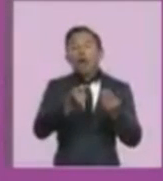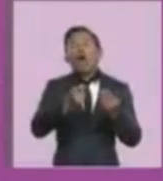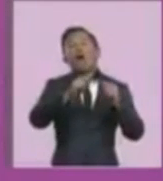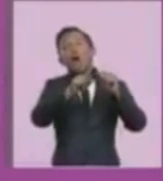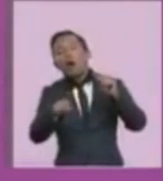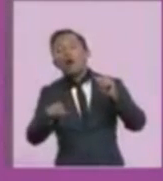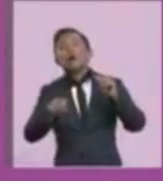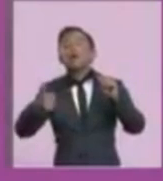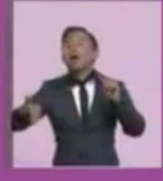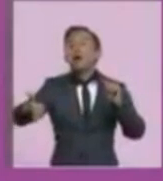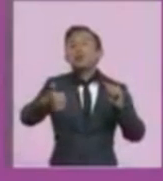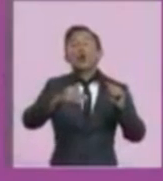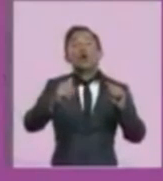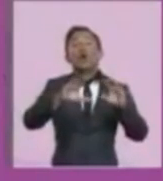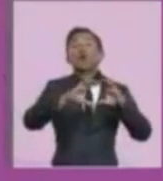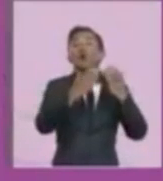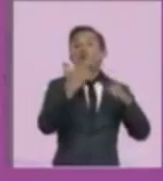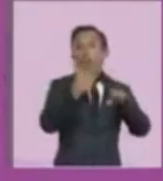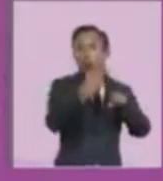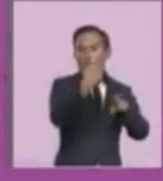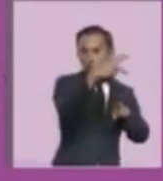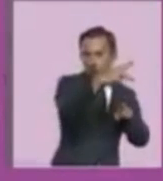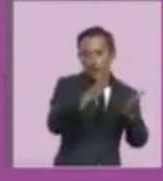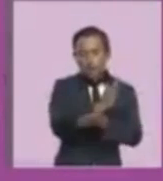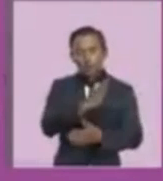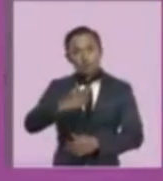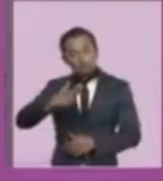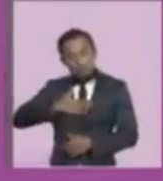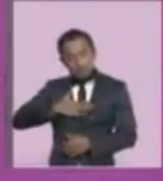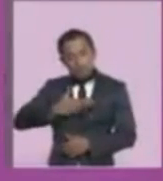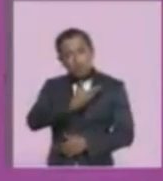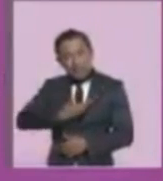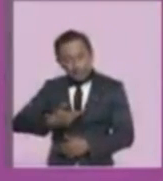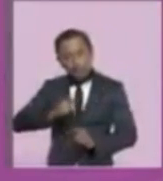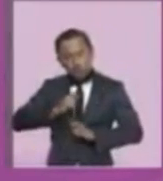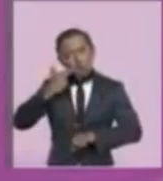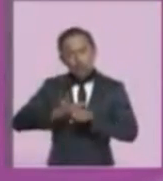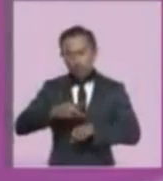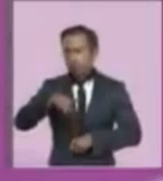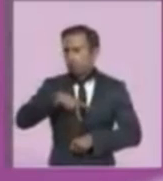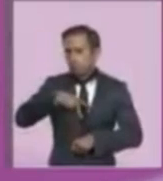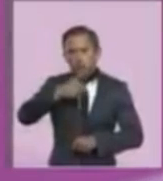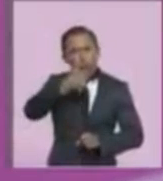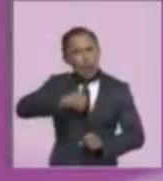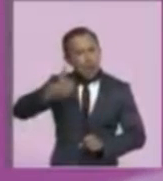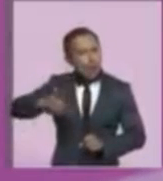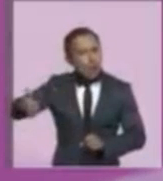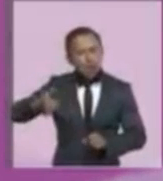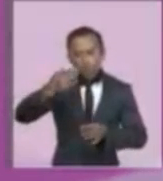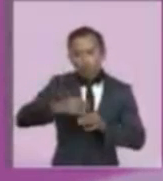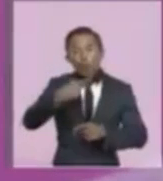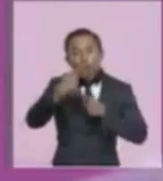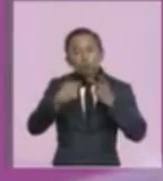El Congreso en lo que le toca, el Ejecutivo en lo que le toca. El Ejecutivo tendrá que rendir cuentas de cada una de sus promesas y